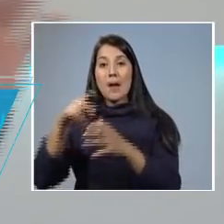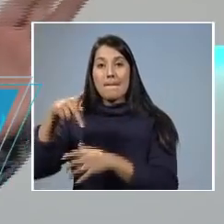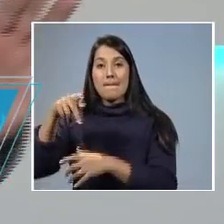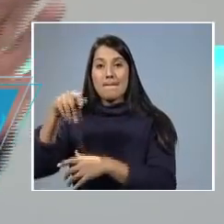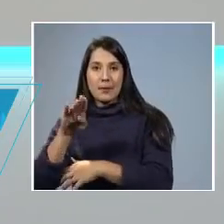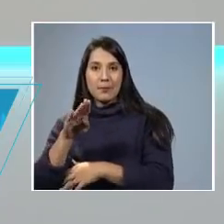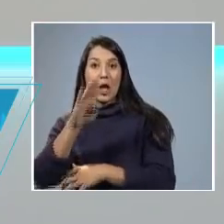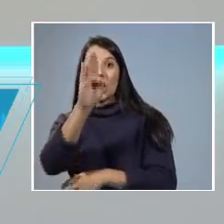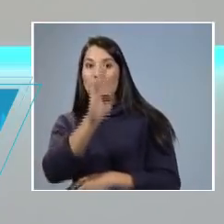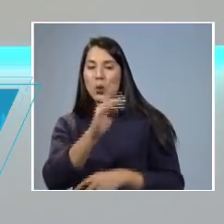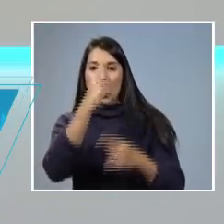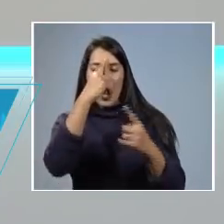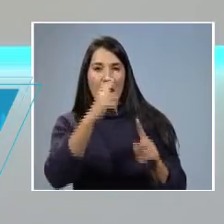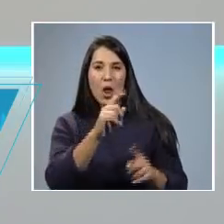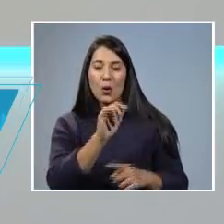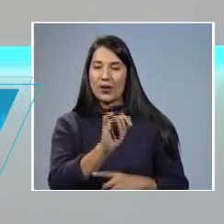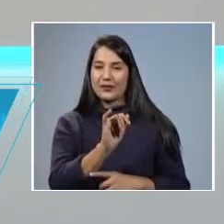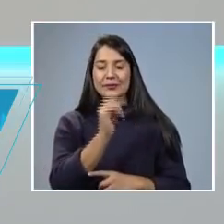ha llegado.